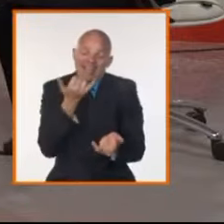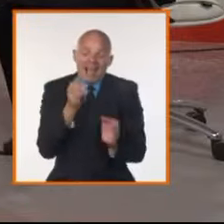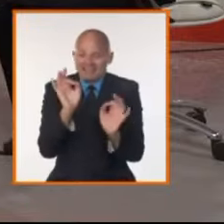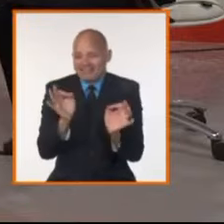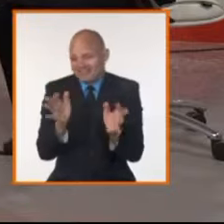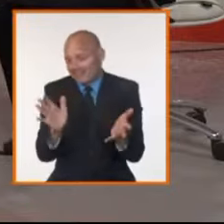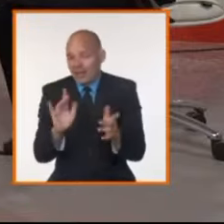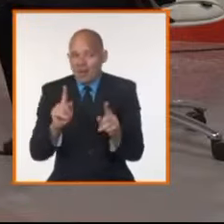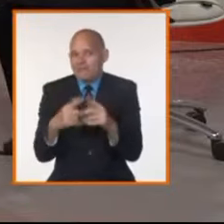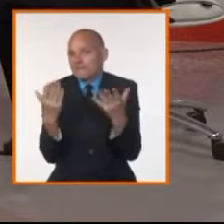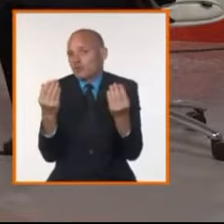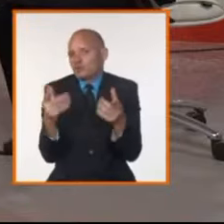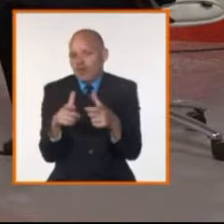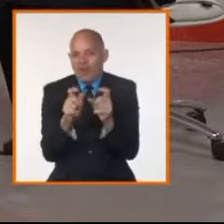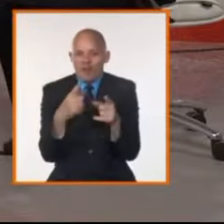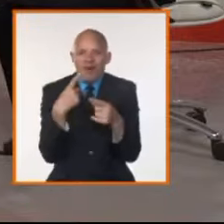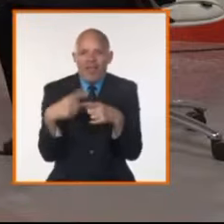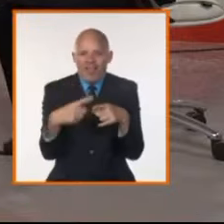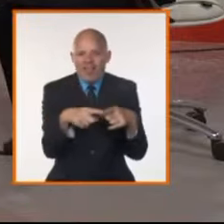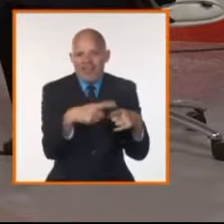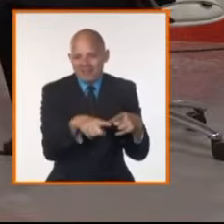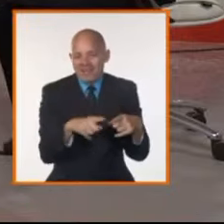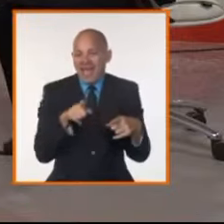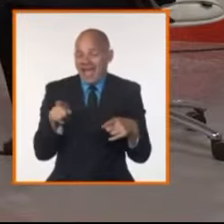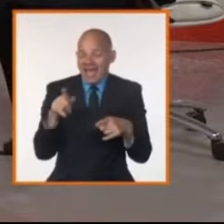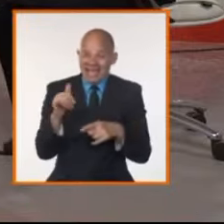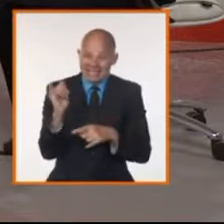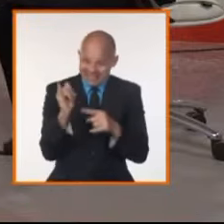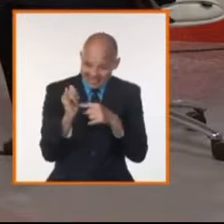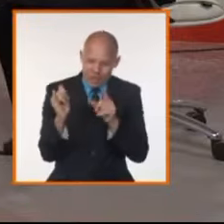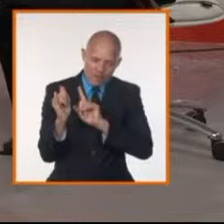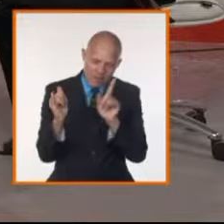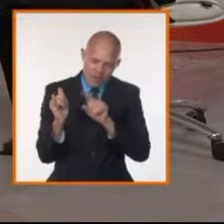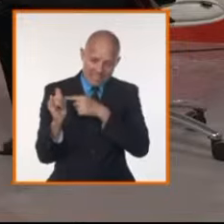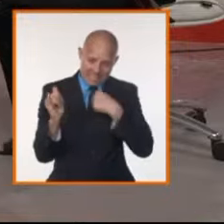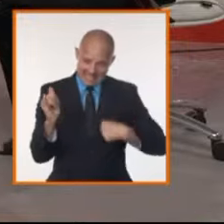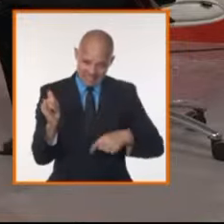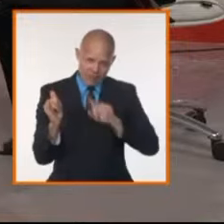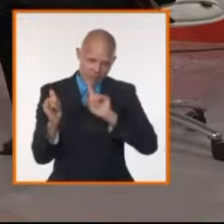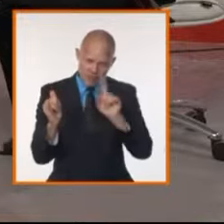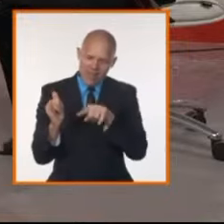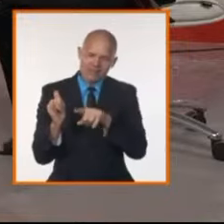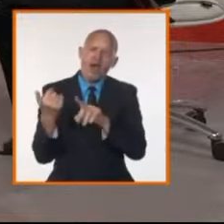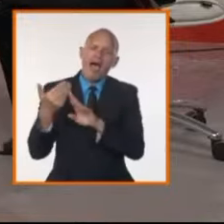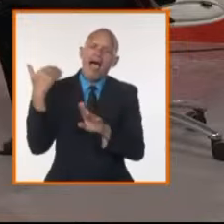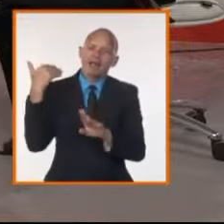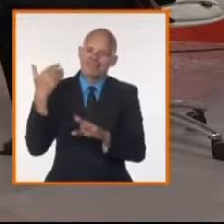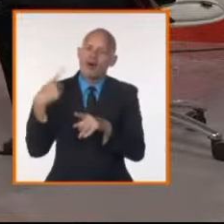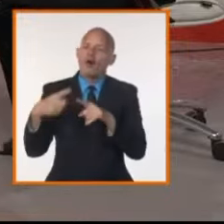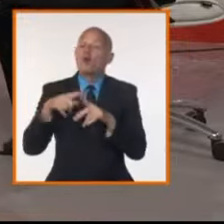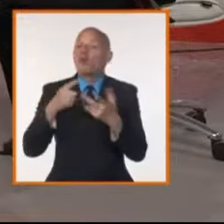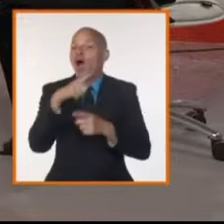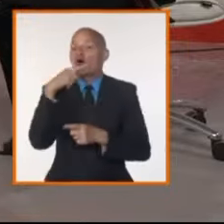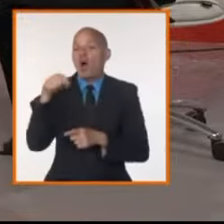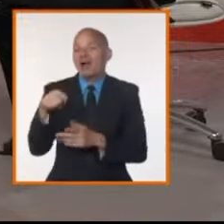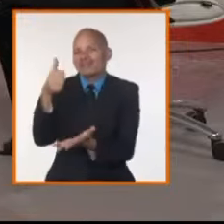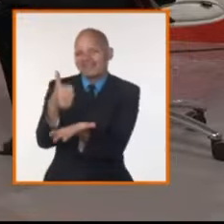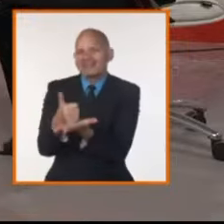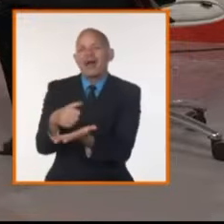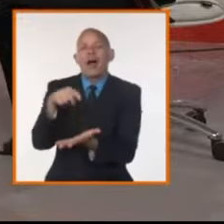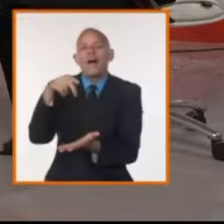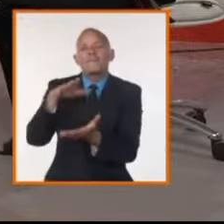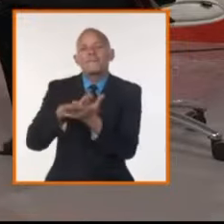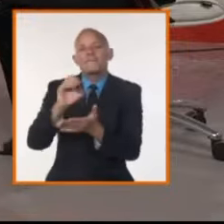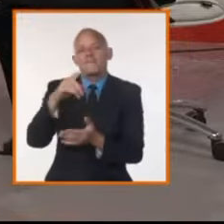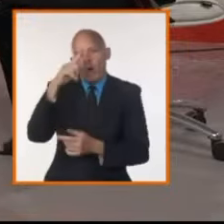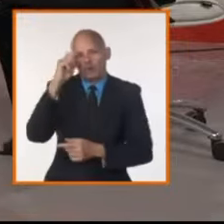reciente de hecho este fue el que estuvieron en Moscú ahora se acaban de ver en China que además tuvo dos momentos importantes reunión formal y